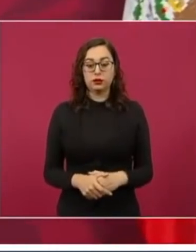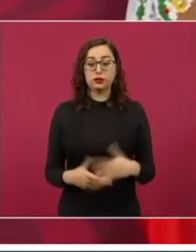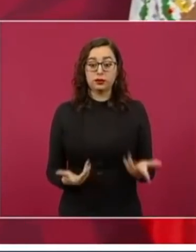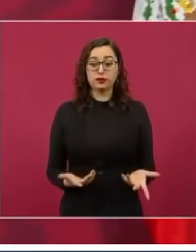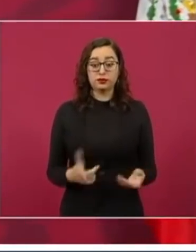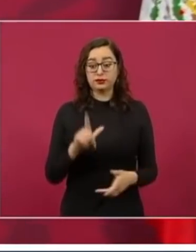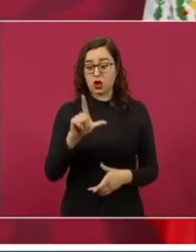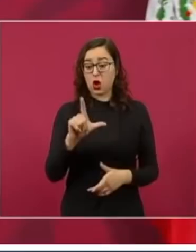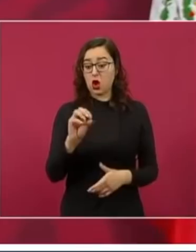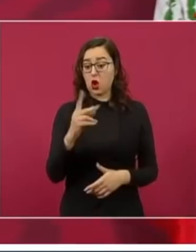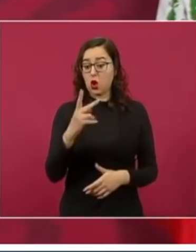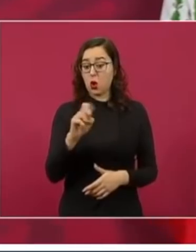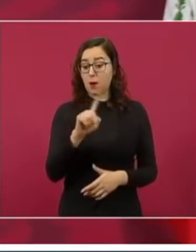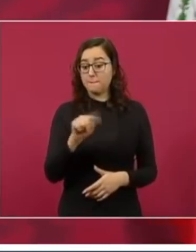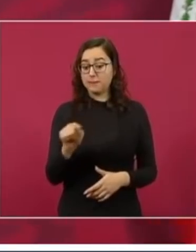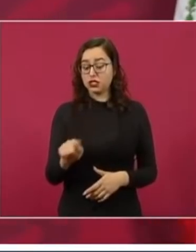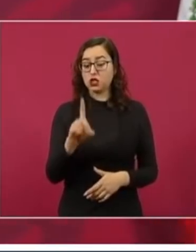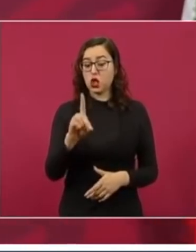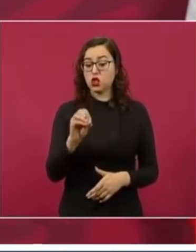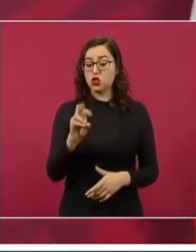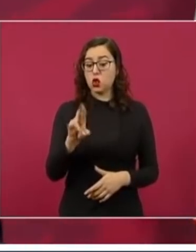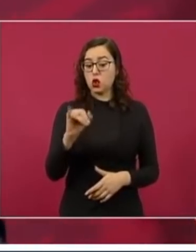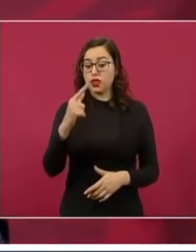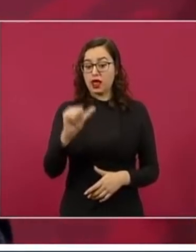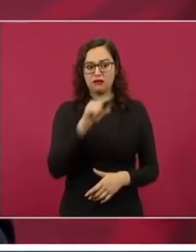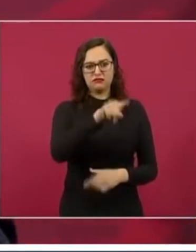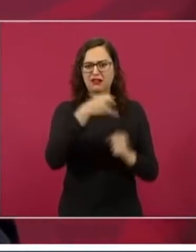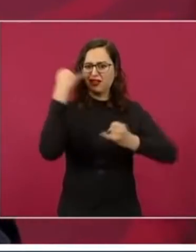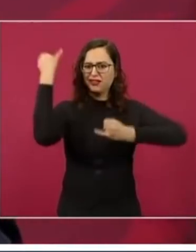inventa, ¿no?, de que nos habían